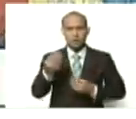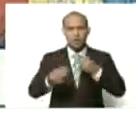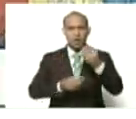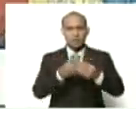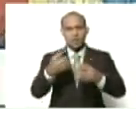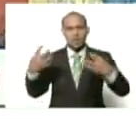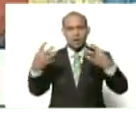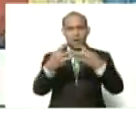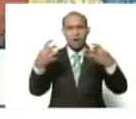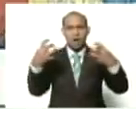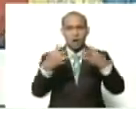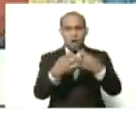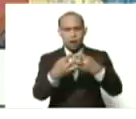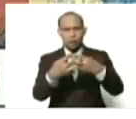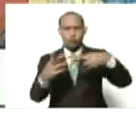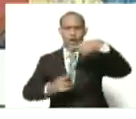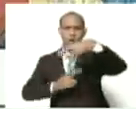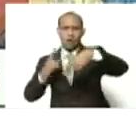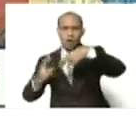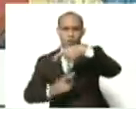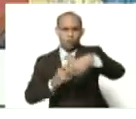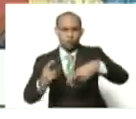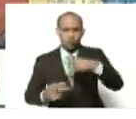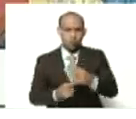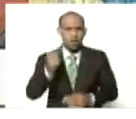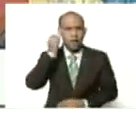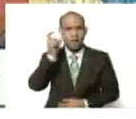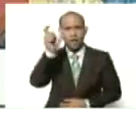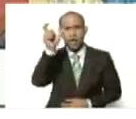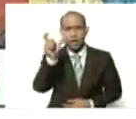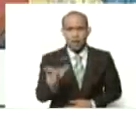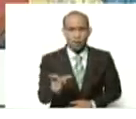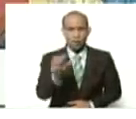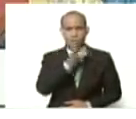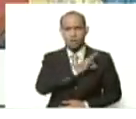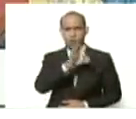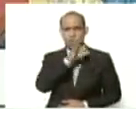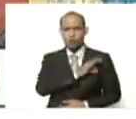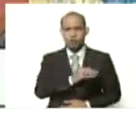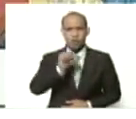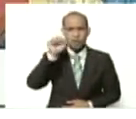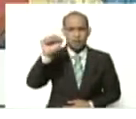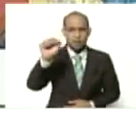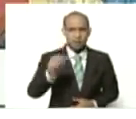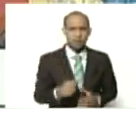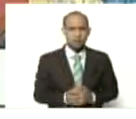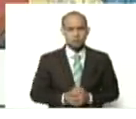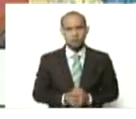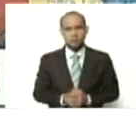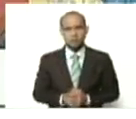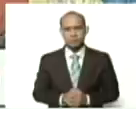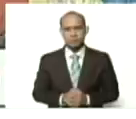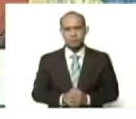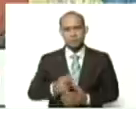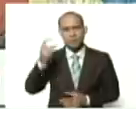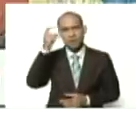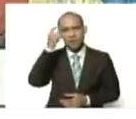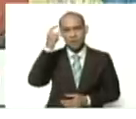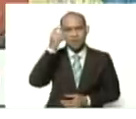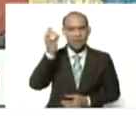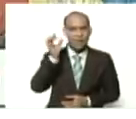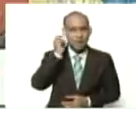luchas revolucionarias de las mujeres socialistas. El Día de la